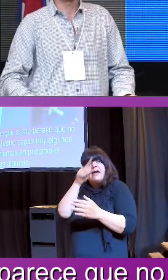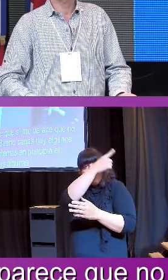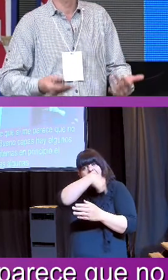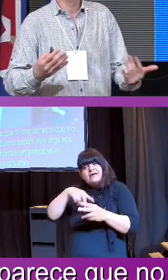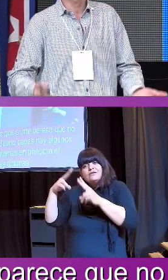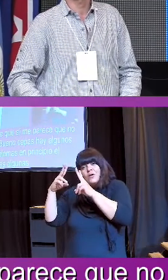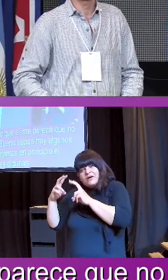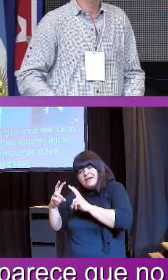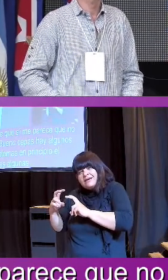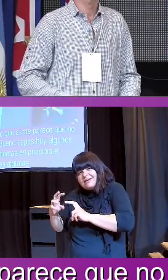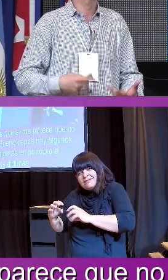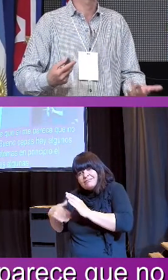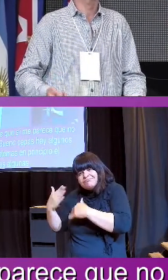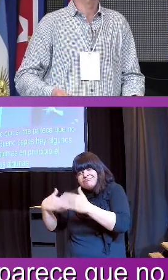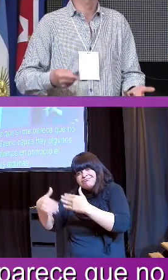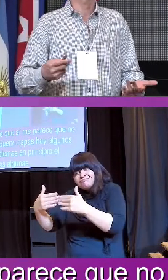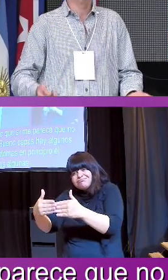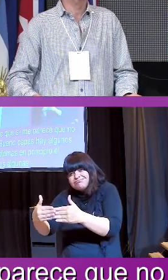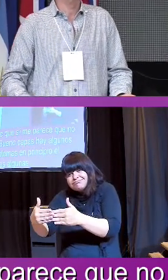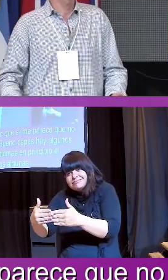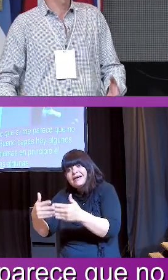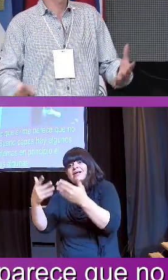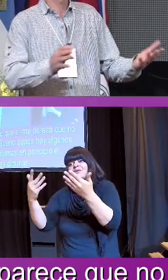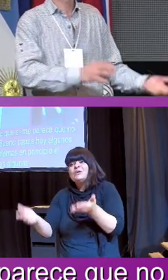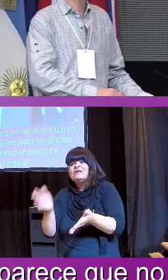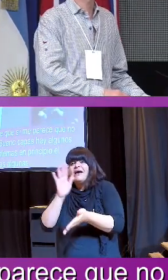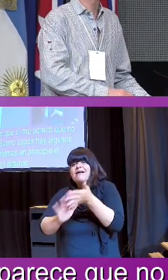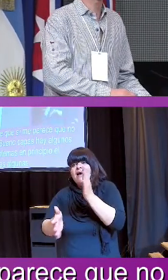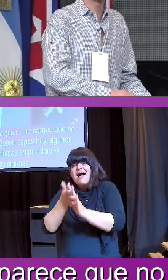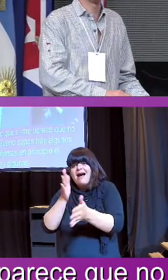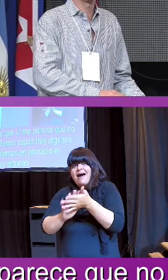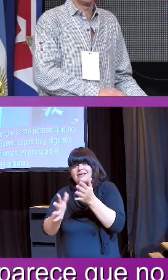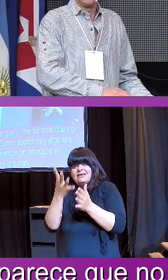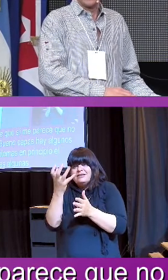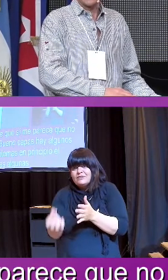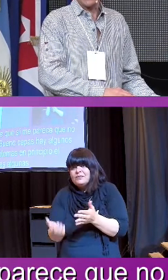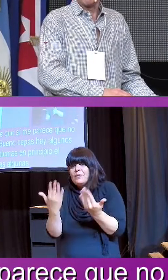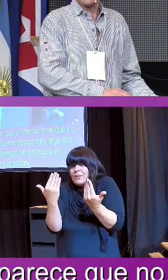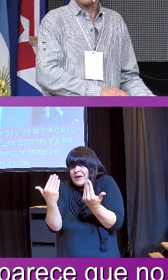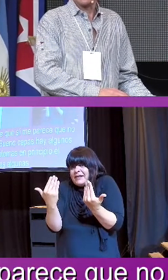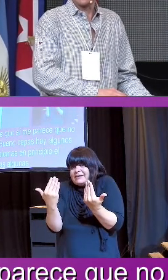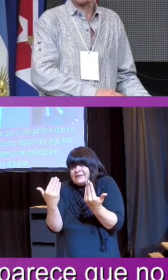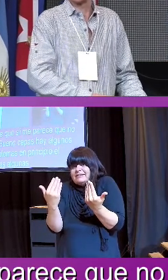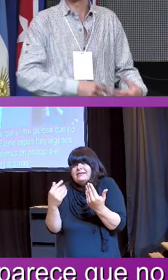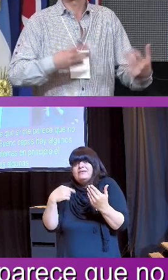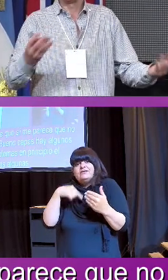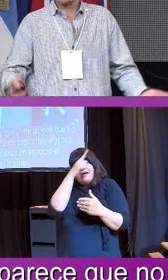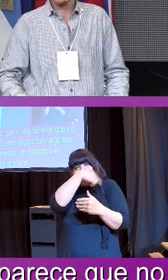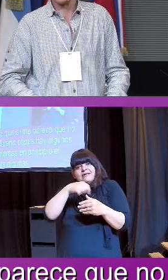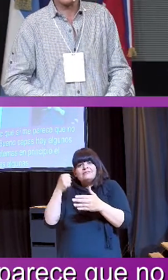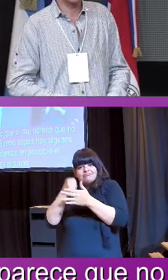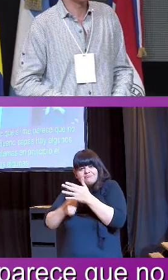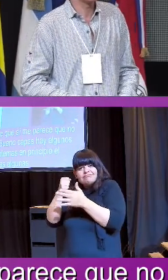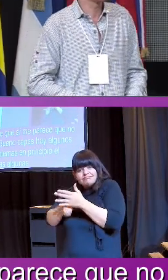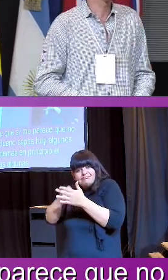Si sale va a ser un gran paso porque vamos a tener una herramienta gratuita. El Gold Standard seguirá siendo el de siempre, ¿sí? Porque es, digamos,